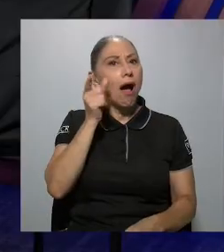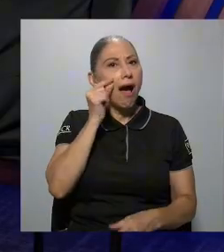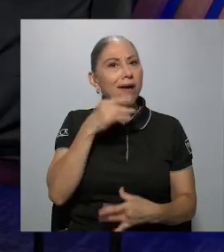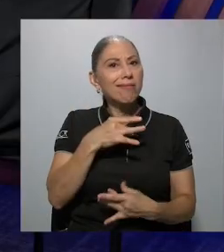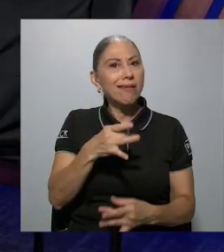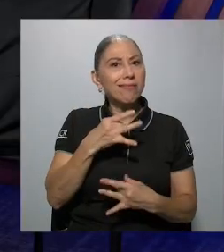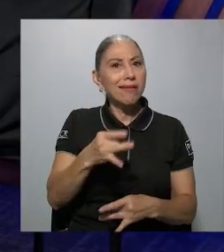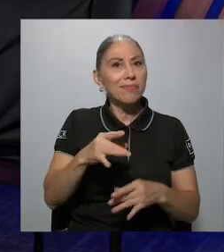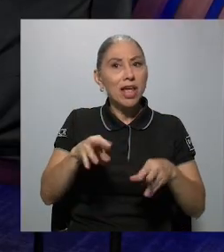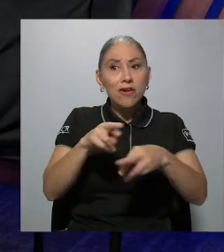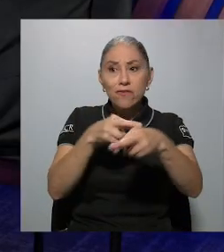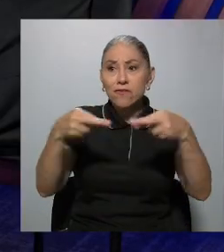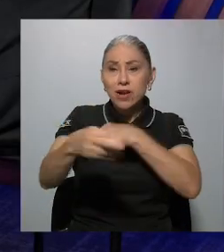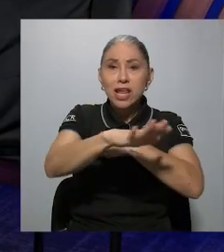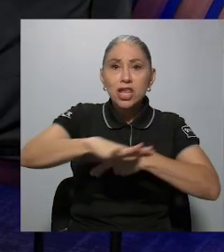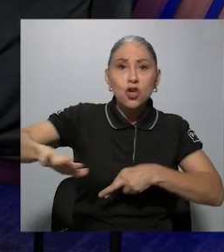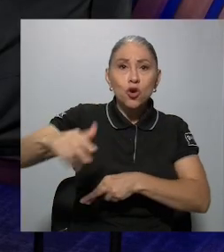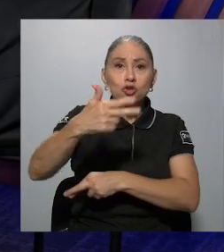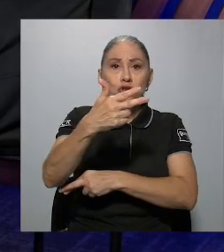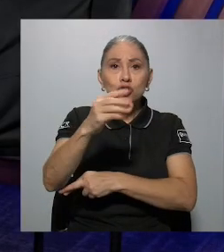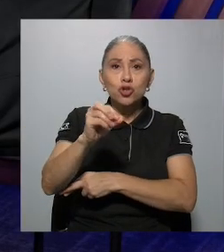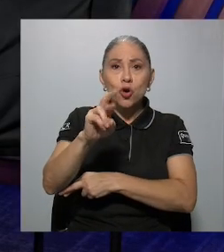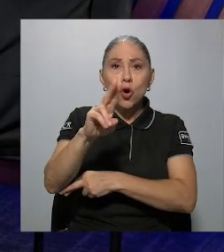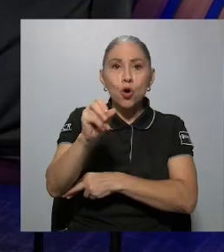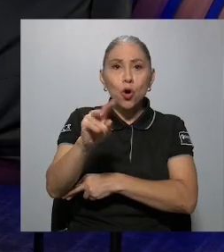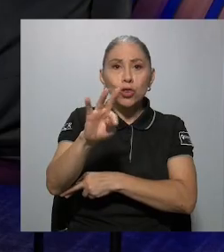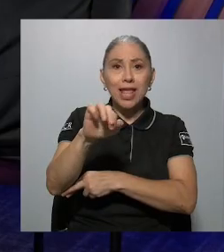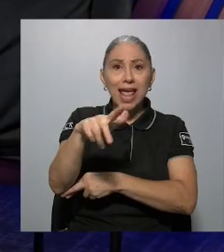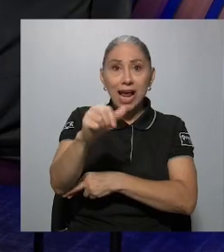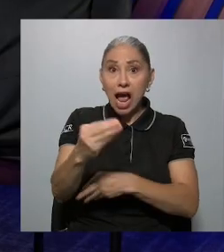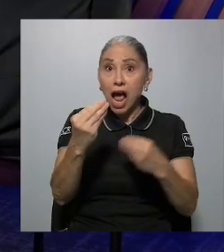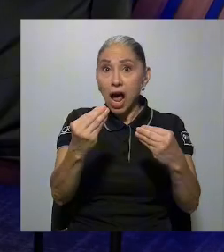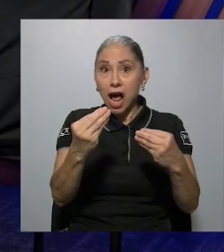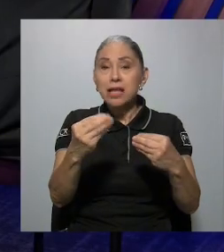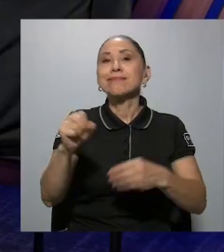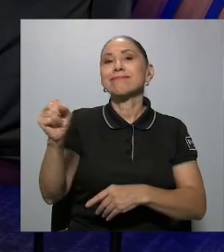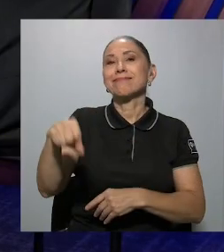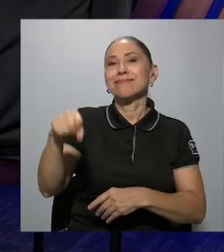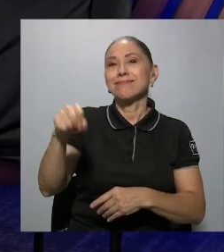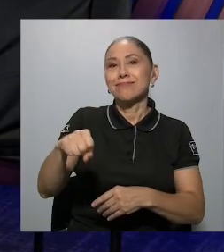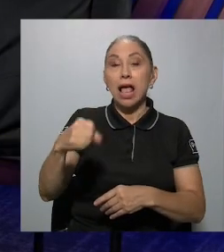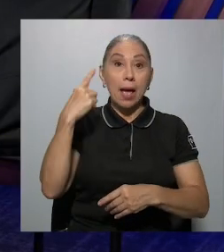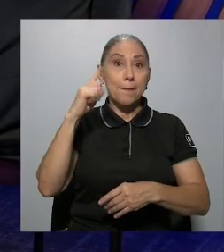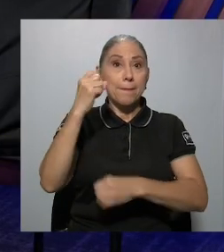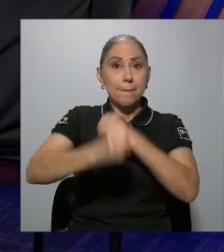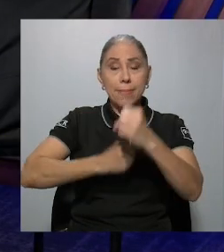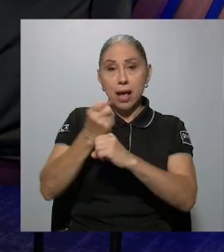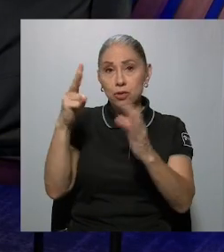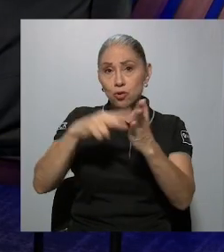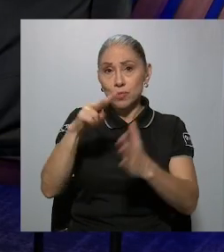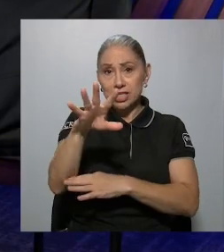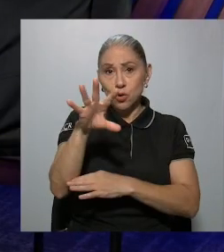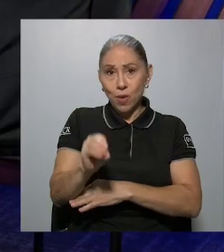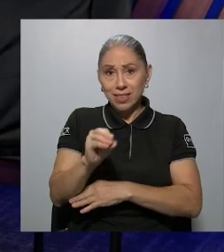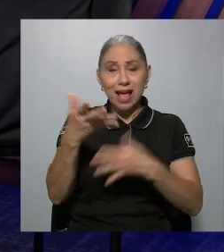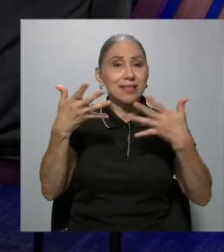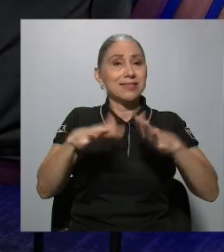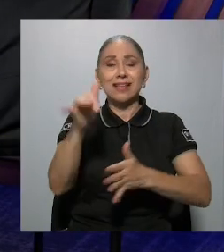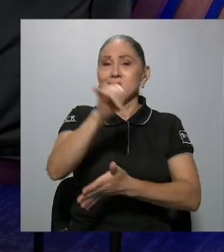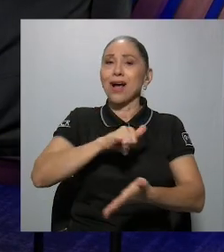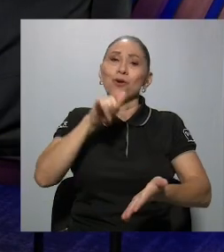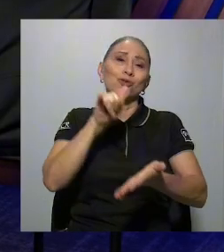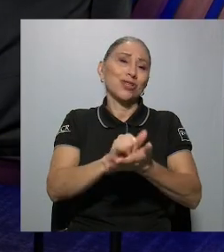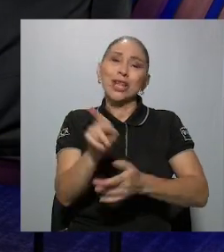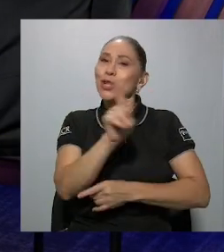Curiosamente, en la región chorotega hay buen número de ellos, ¿verdad? Así es. Y ya para el 2050,